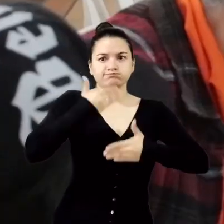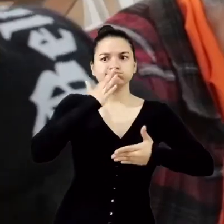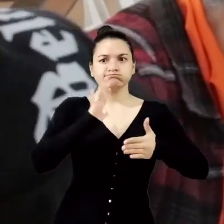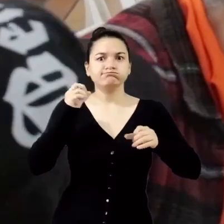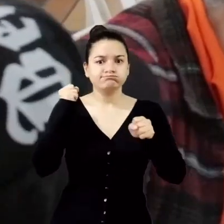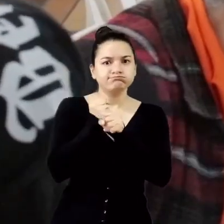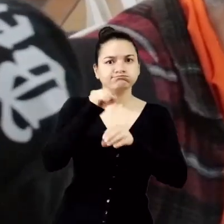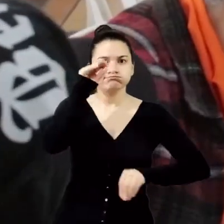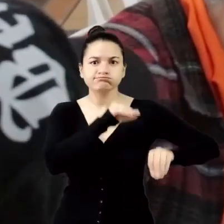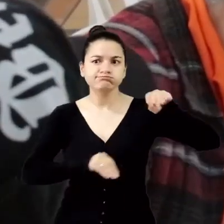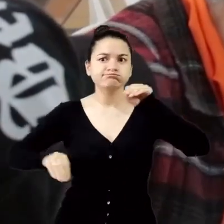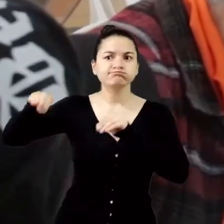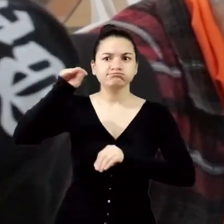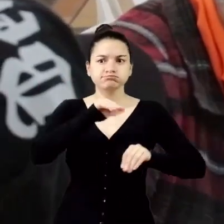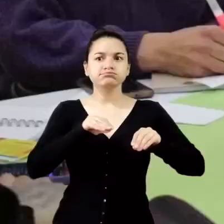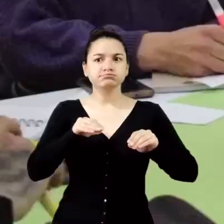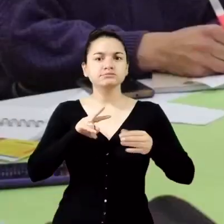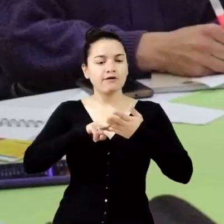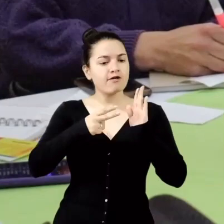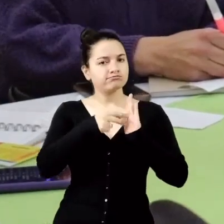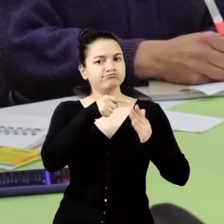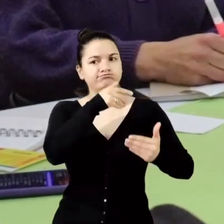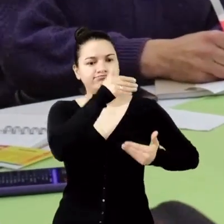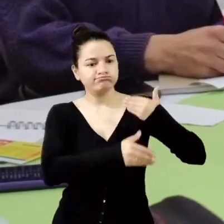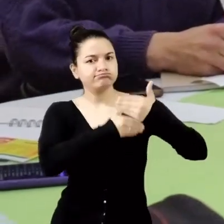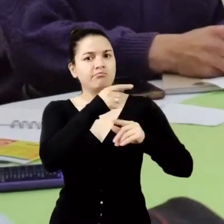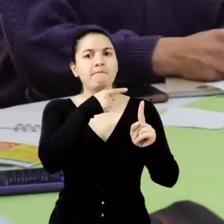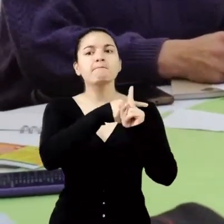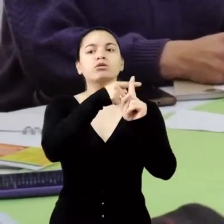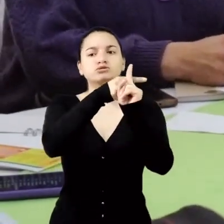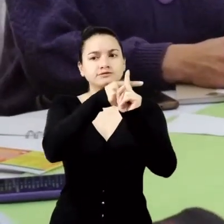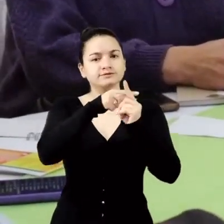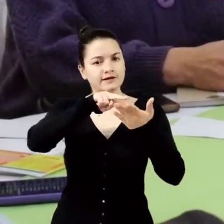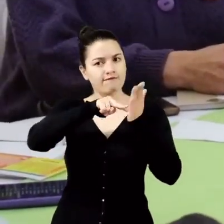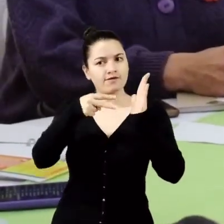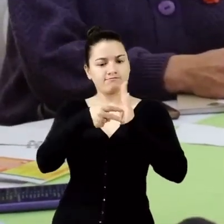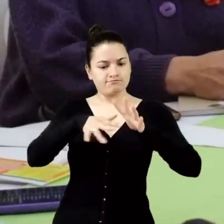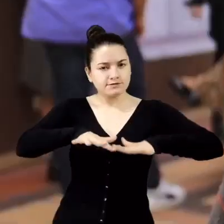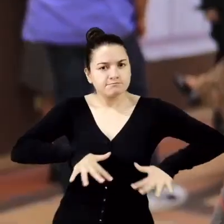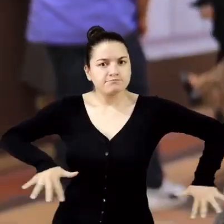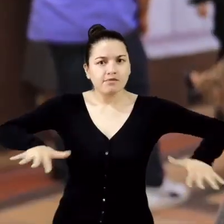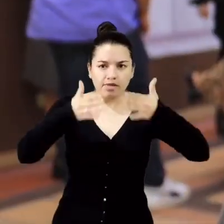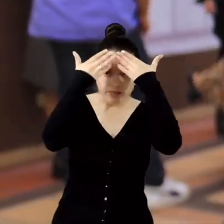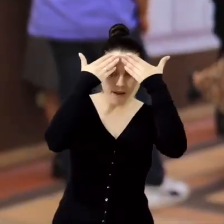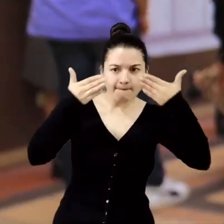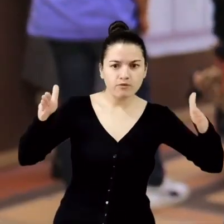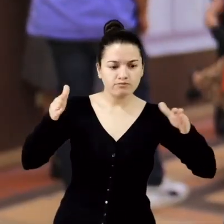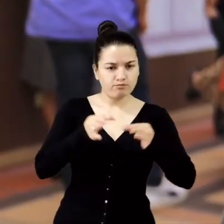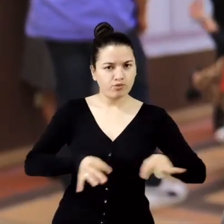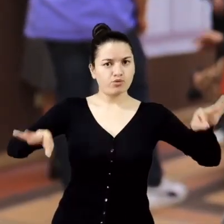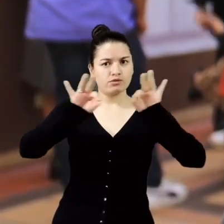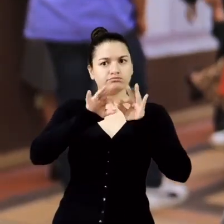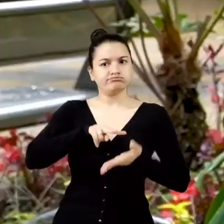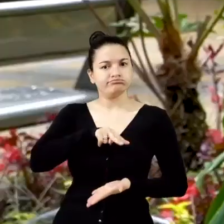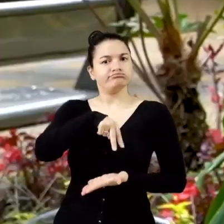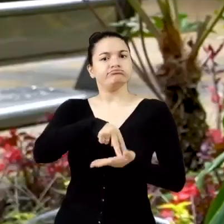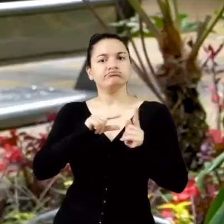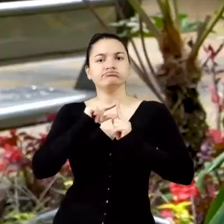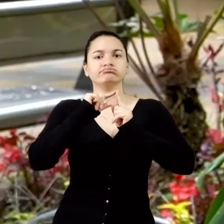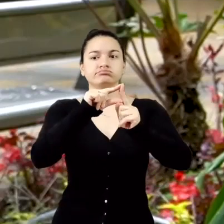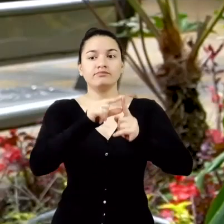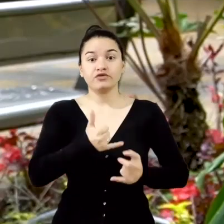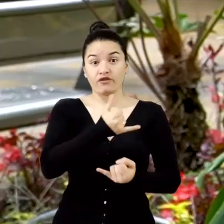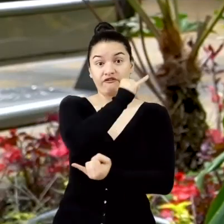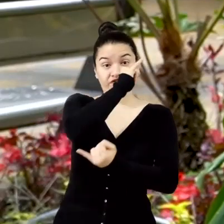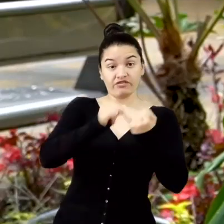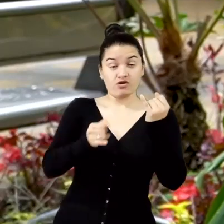bueno, es un comienzo favorable, es un comienzo que nos abre las puertas para democratizar la palabra. Y